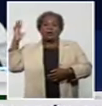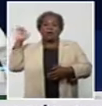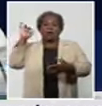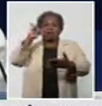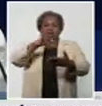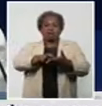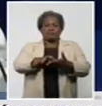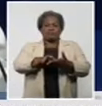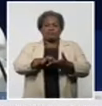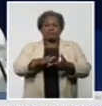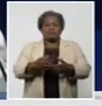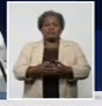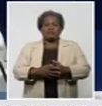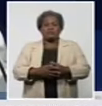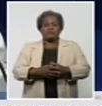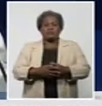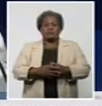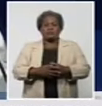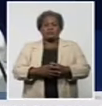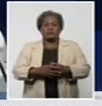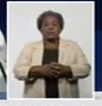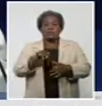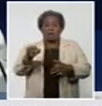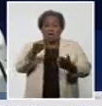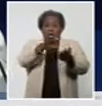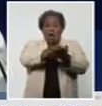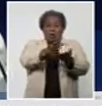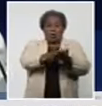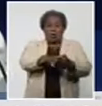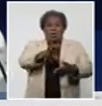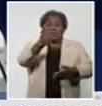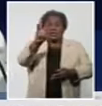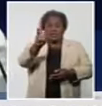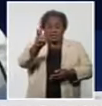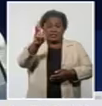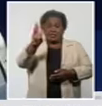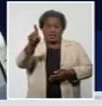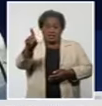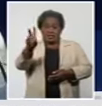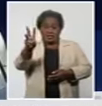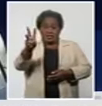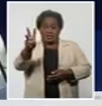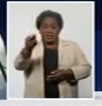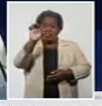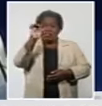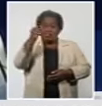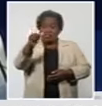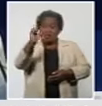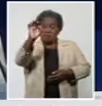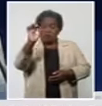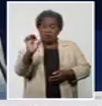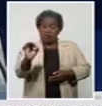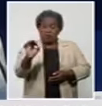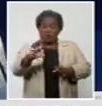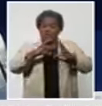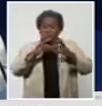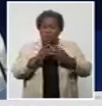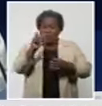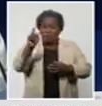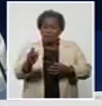de nuestro país. Y con esto se acumulan 313, el 10% de todos los diagnosticados en